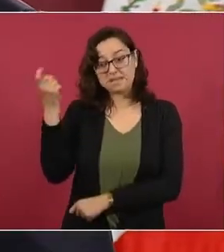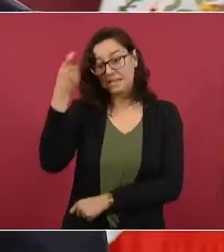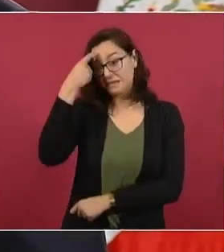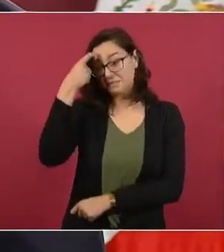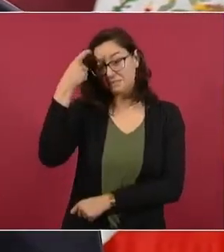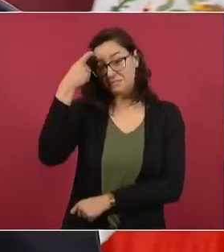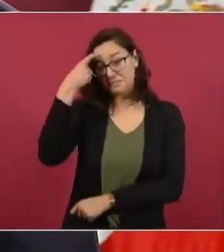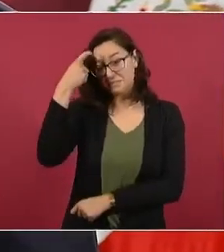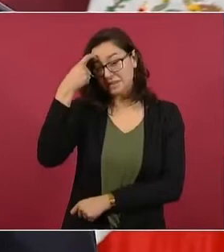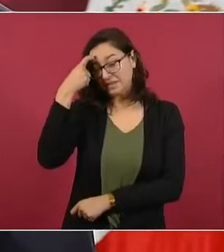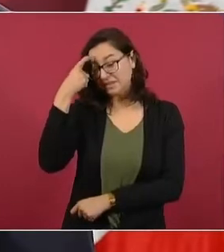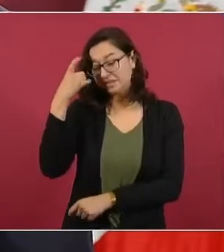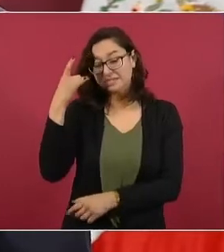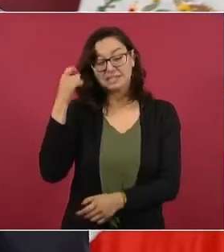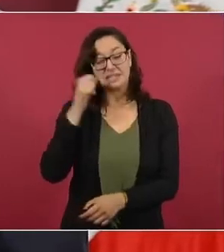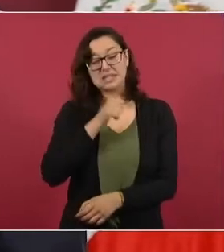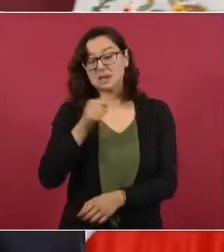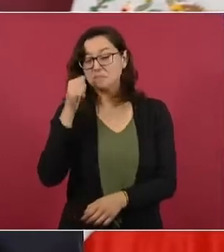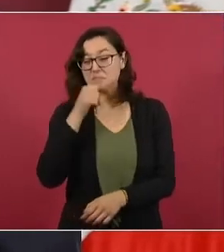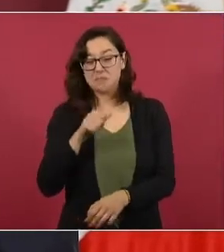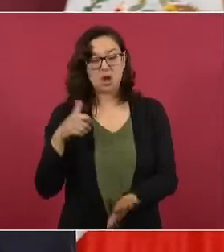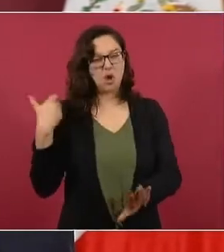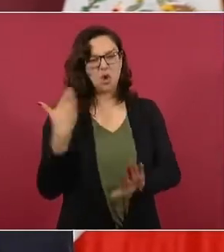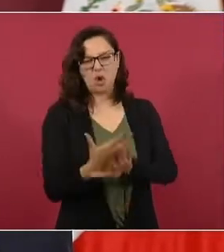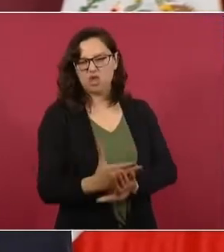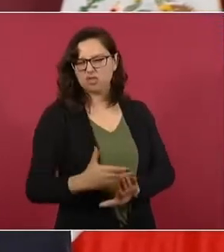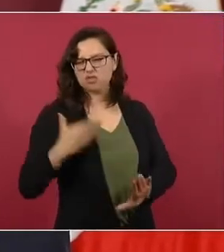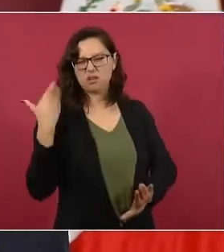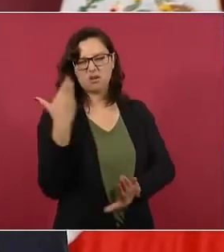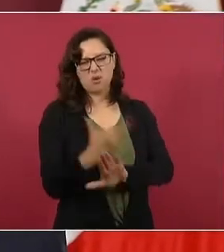mentalidad reaccionaria, conservadora,